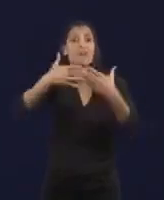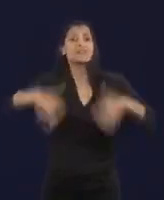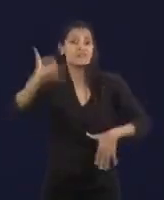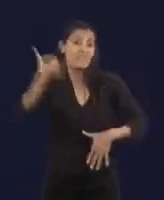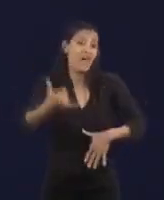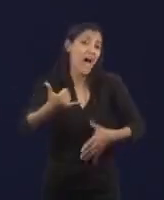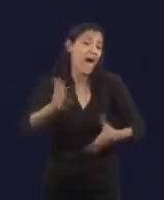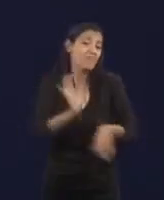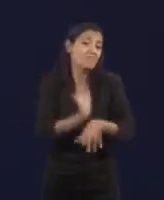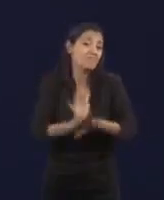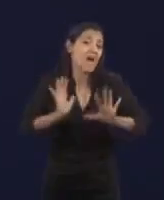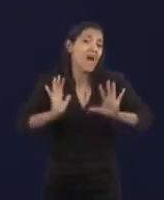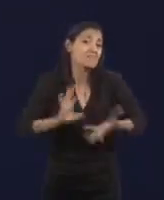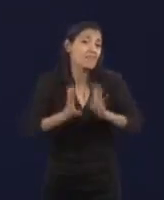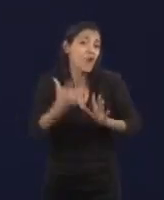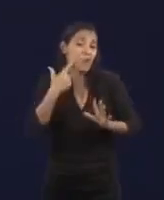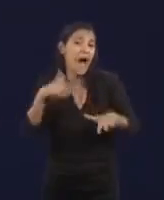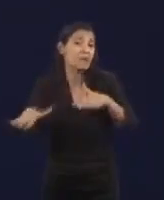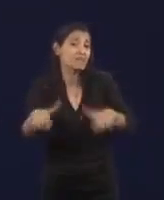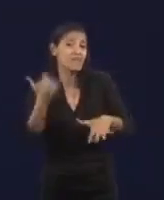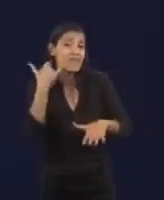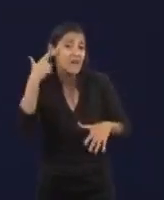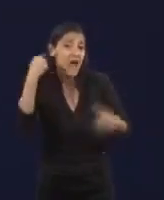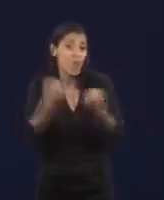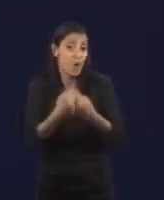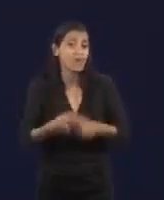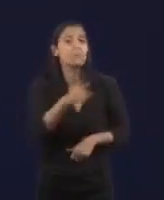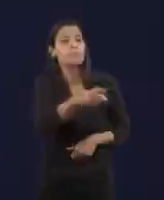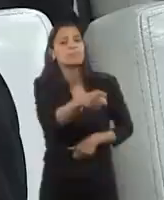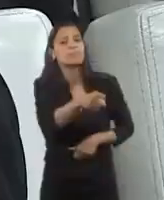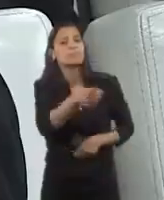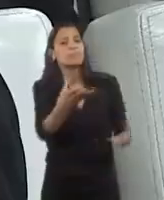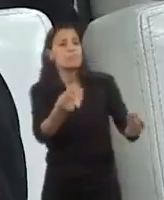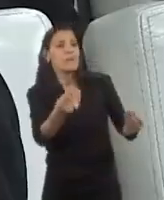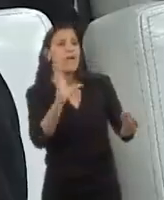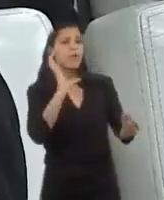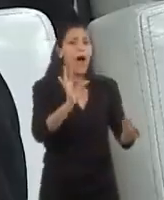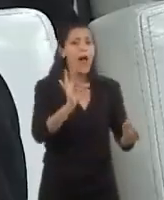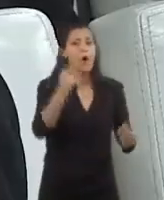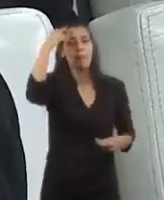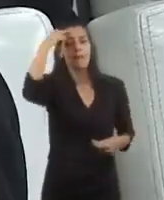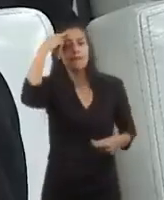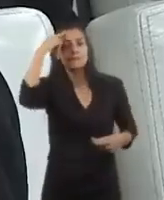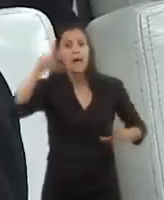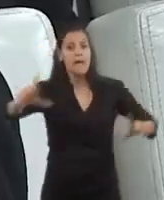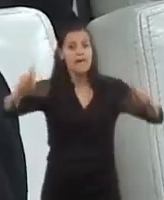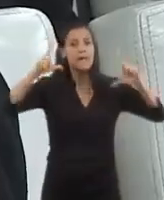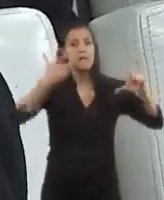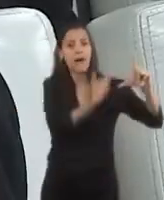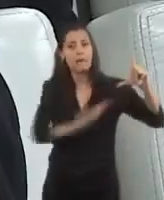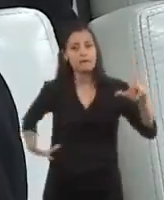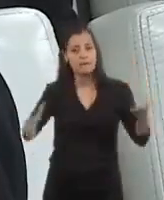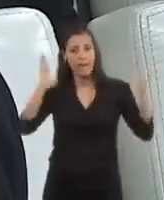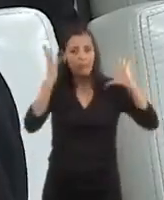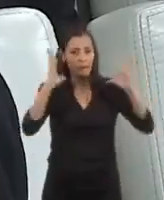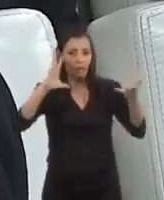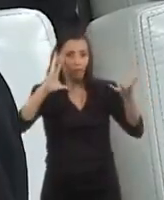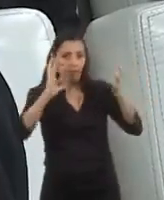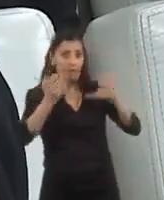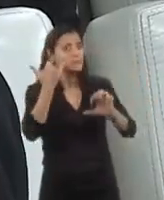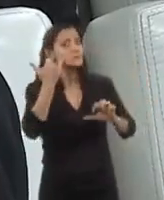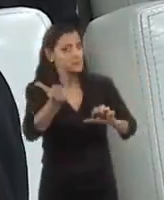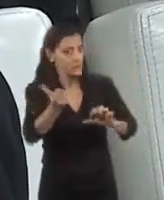pero era algo que sí que estaba planificado correcto y entonces no hay temores de que este tipo de gestualidades afecten a la imagen del presidente que ya viene eh perdiendo